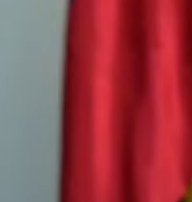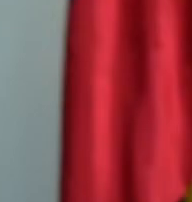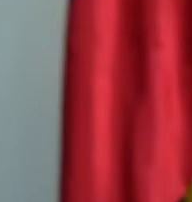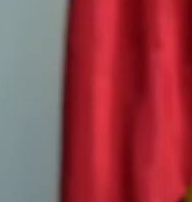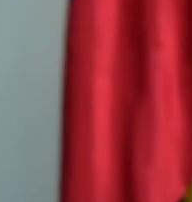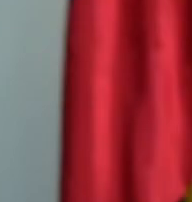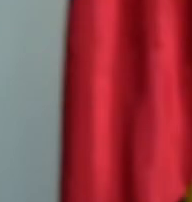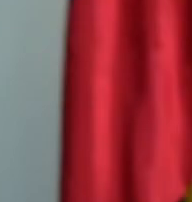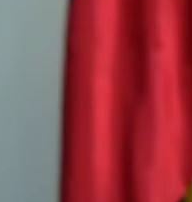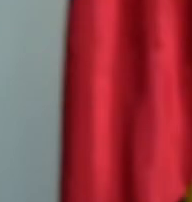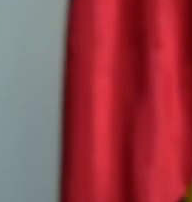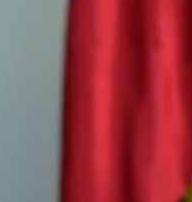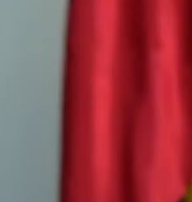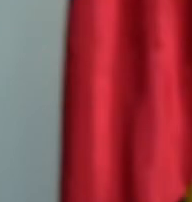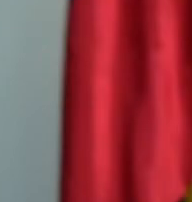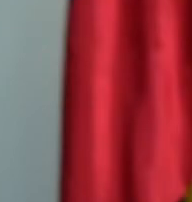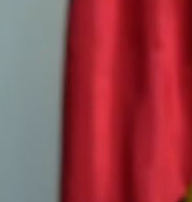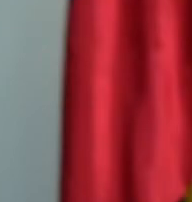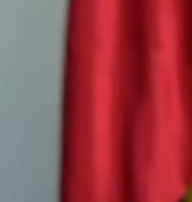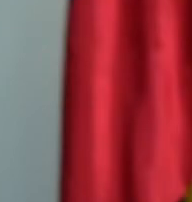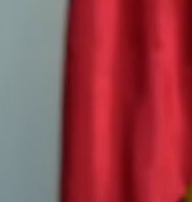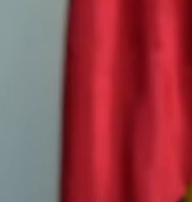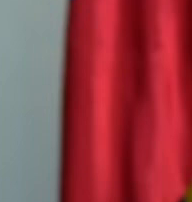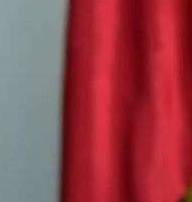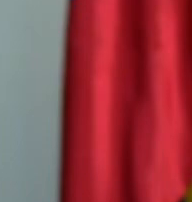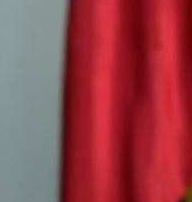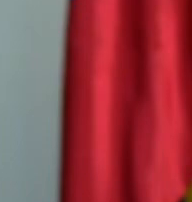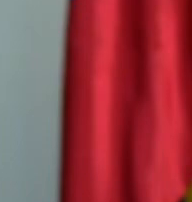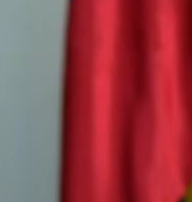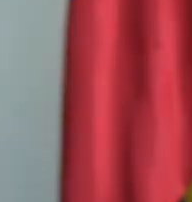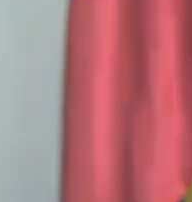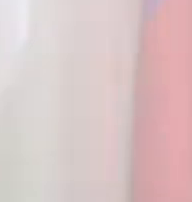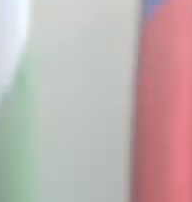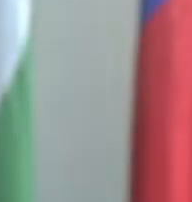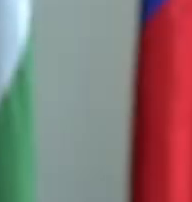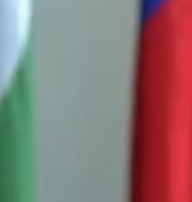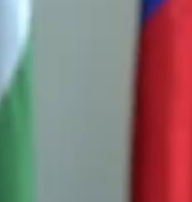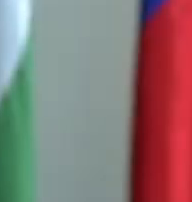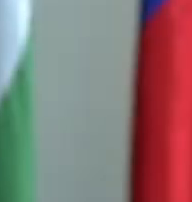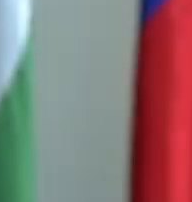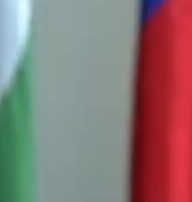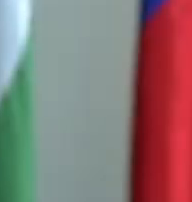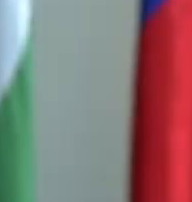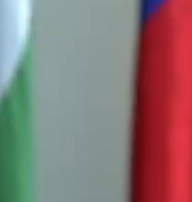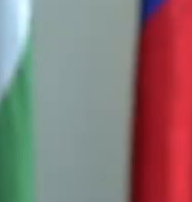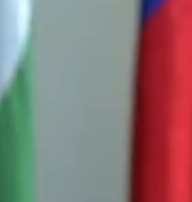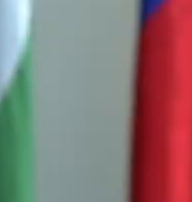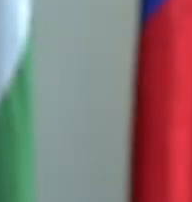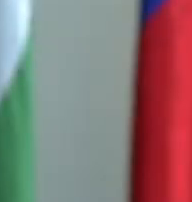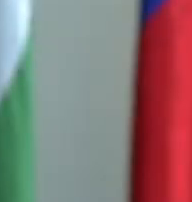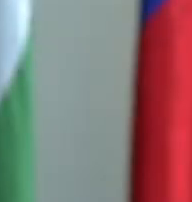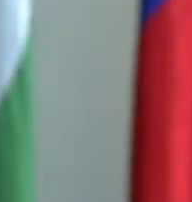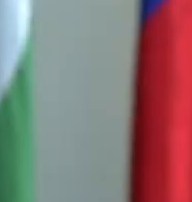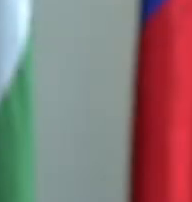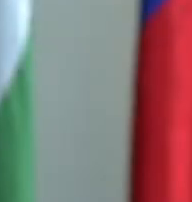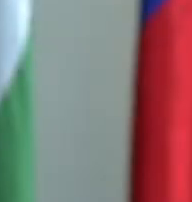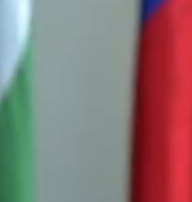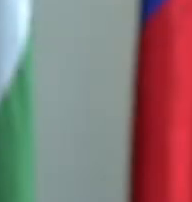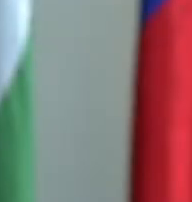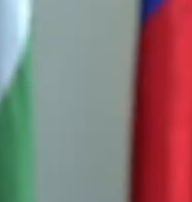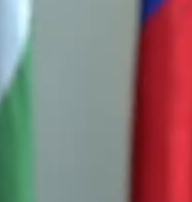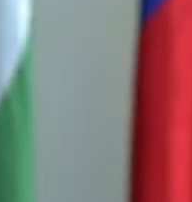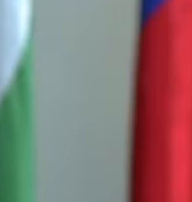La relación estrecha con los municipios colombianos. Antioquia Chocó, en la perspectiva de